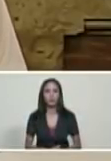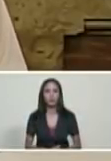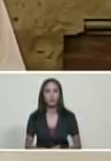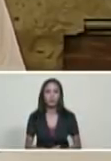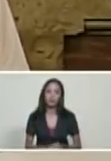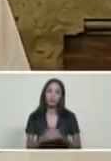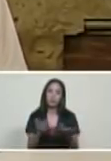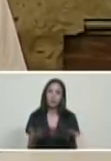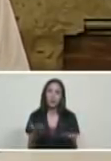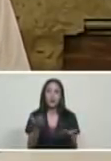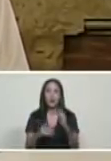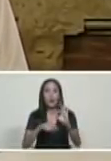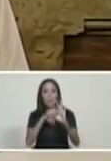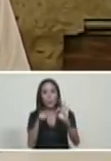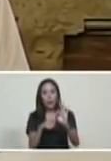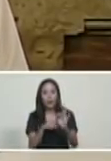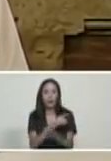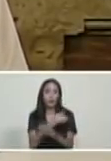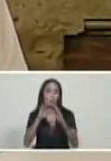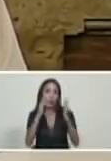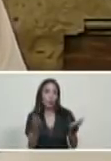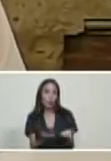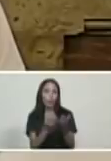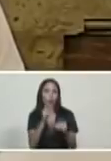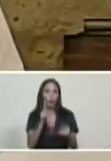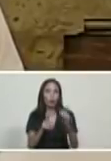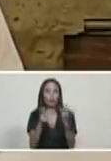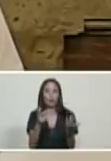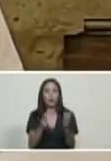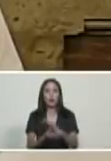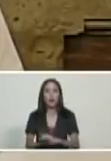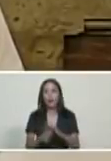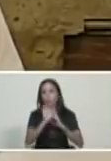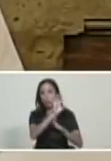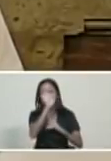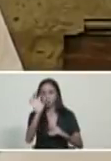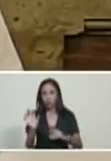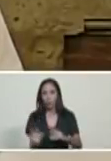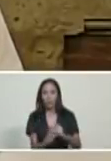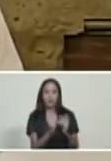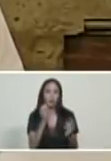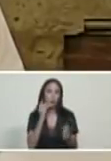Moneda convertible conocida más en el mundo, difundida en el mundo,